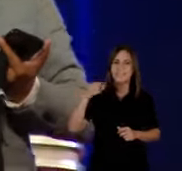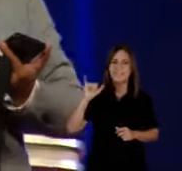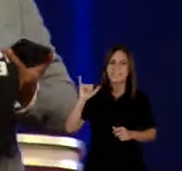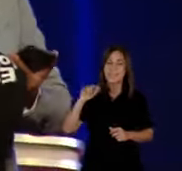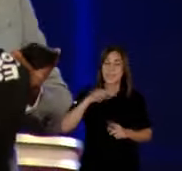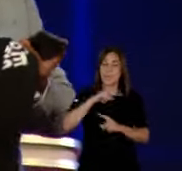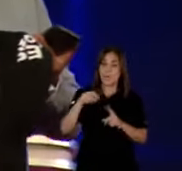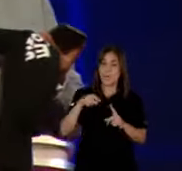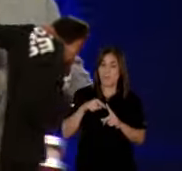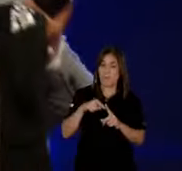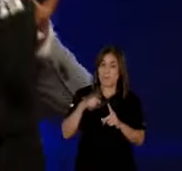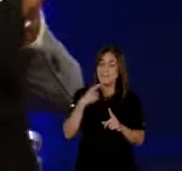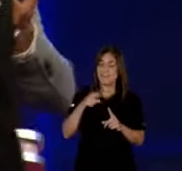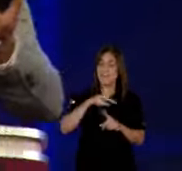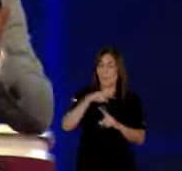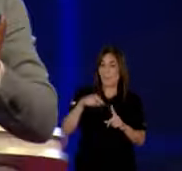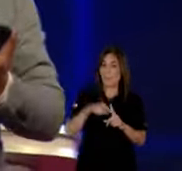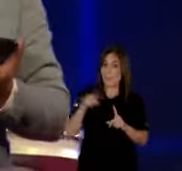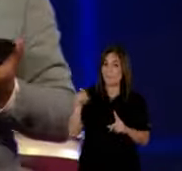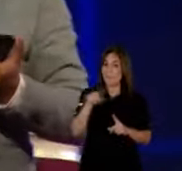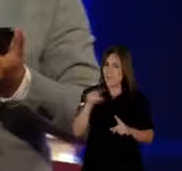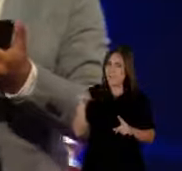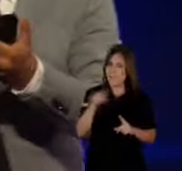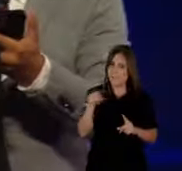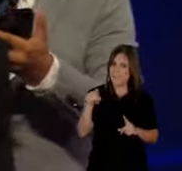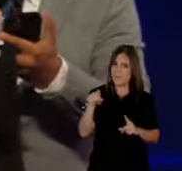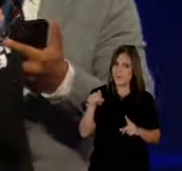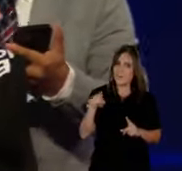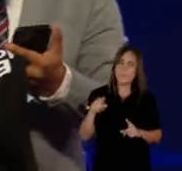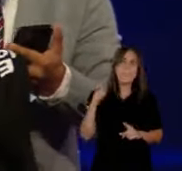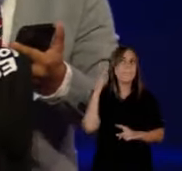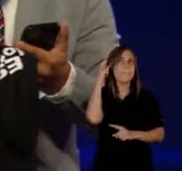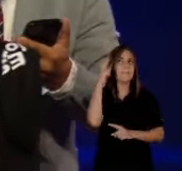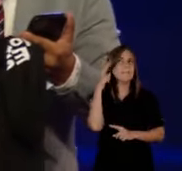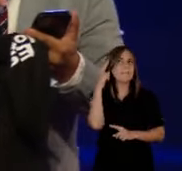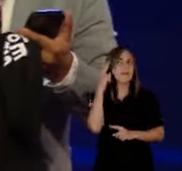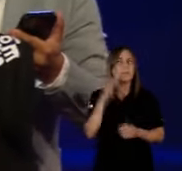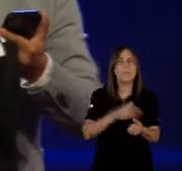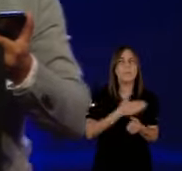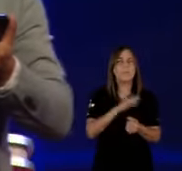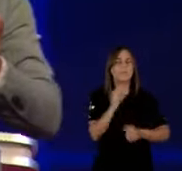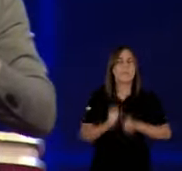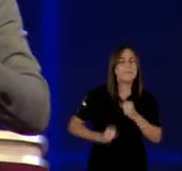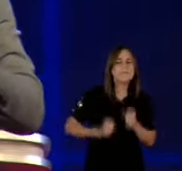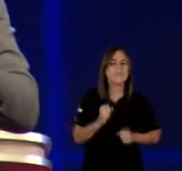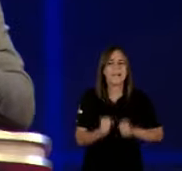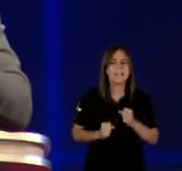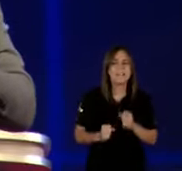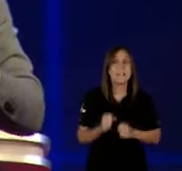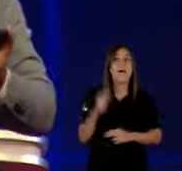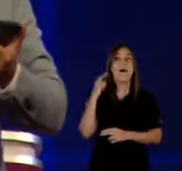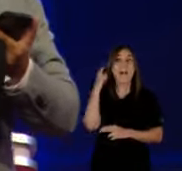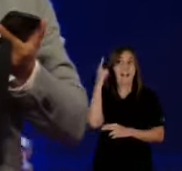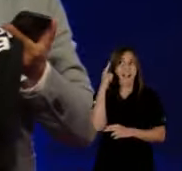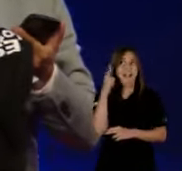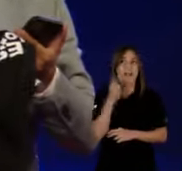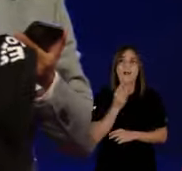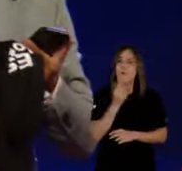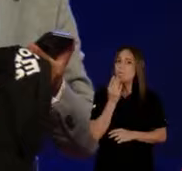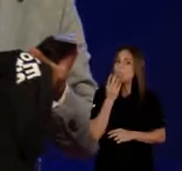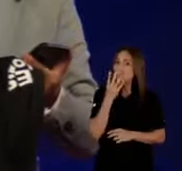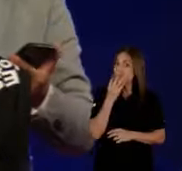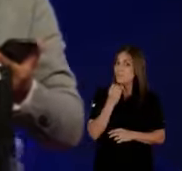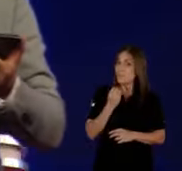las habichuelas. De ahí salió el término salsa. Así que Christian Legacy Big Band,